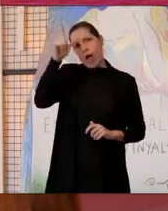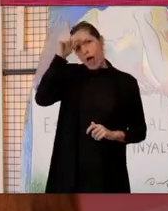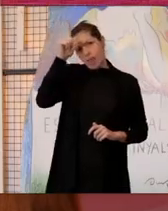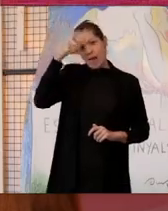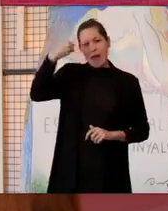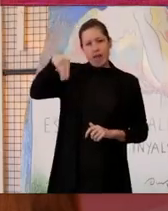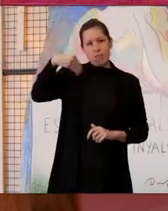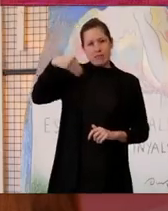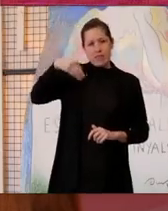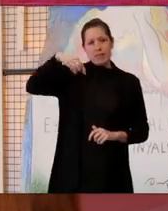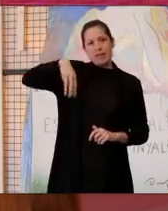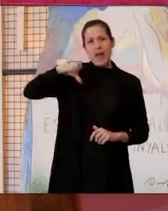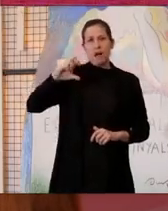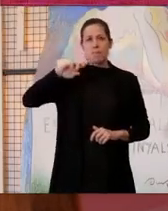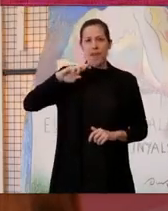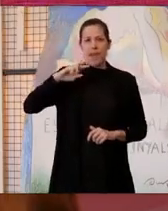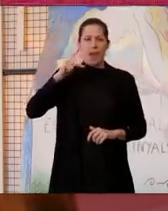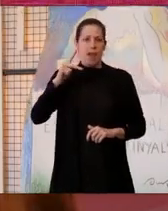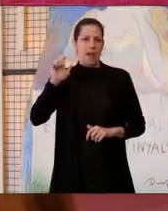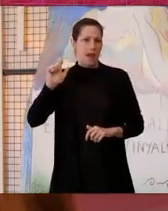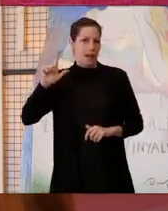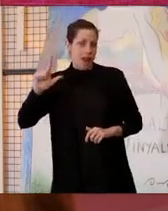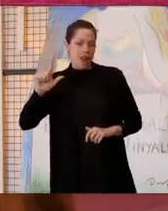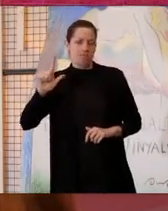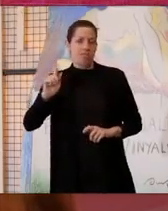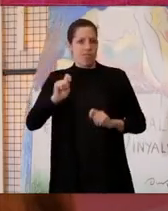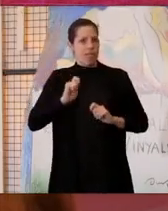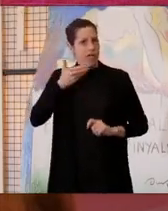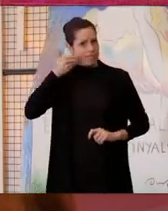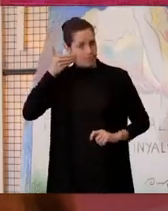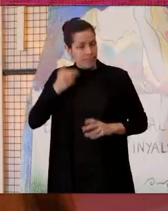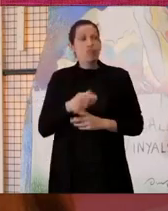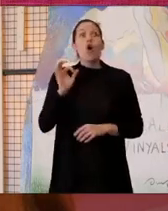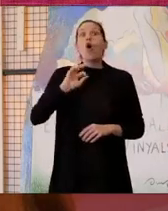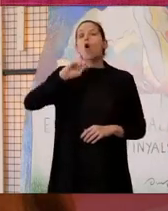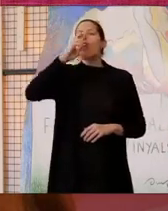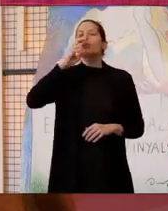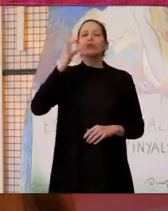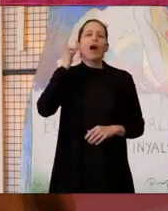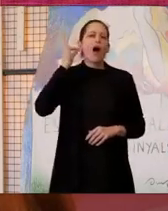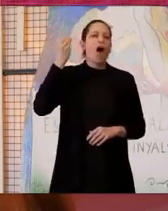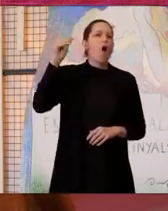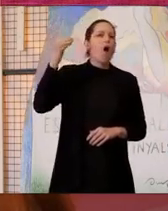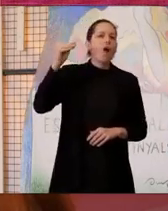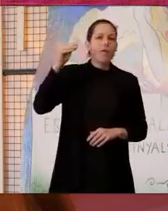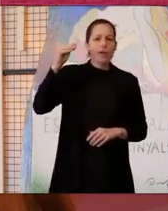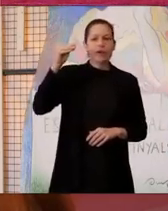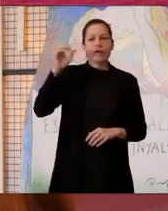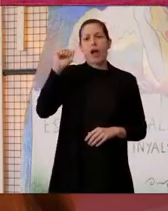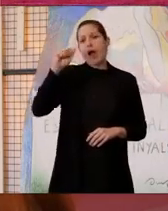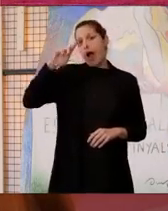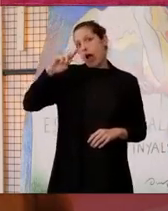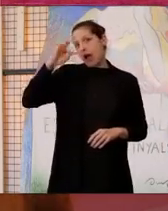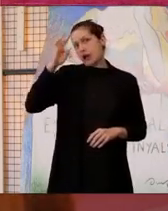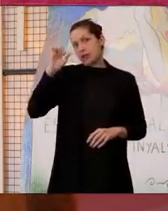gran dirigente en Alemania o esta mujer tan joven arden que se acaba